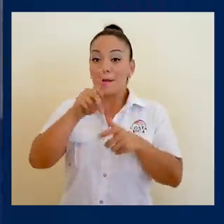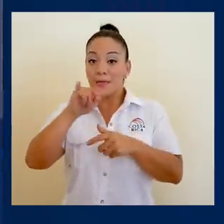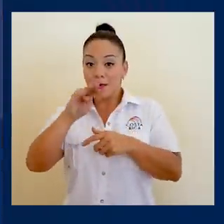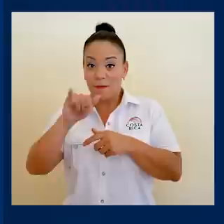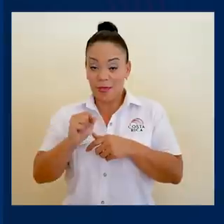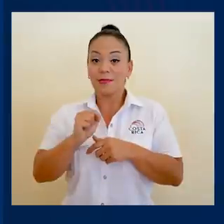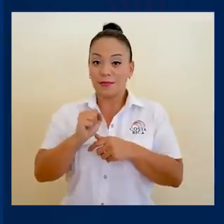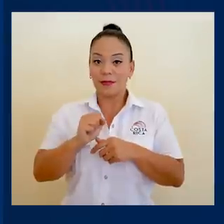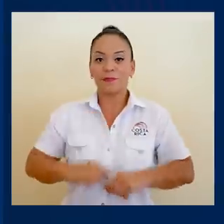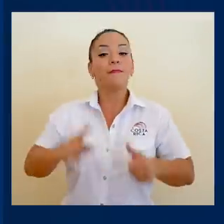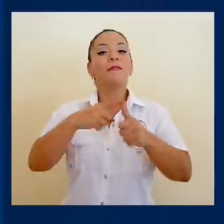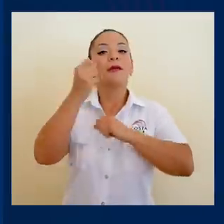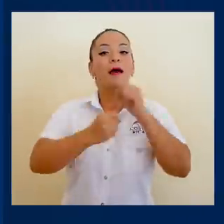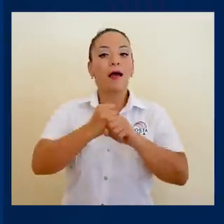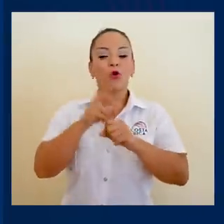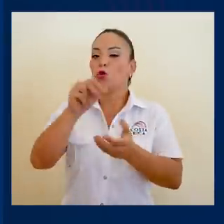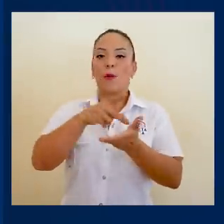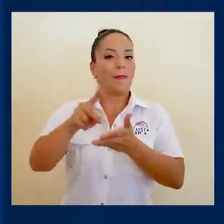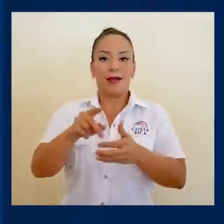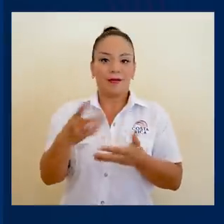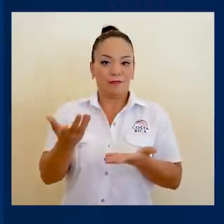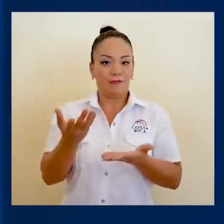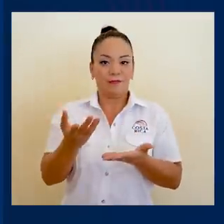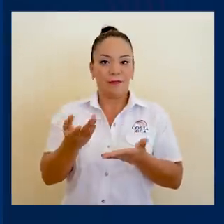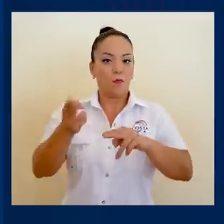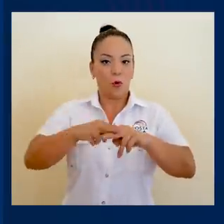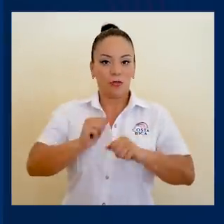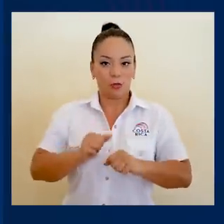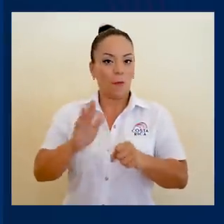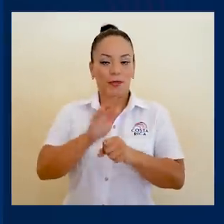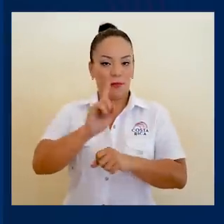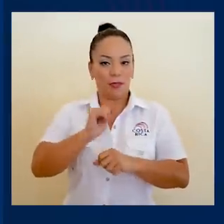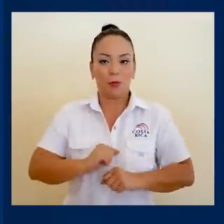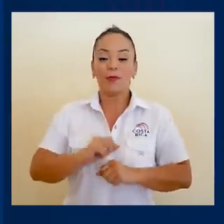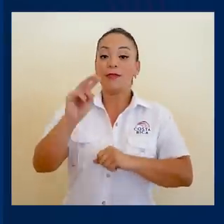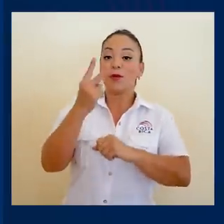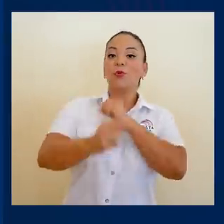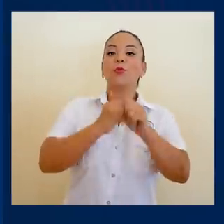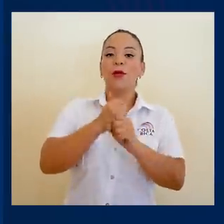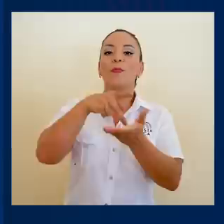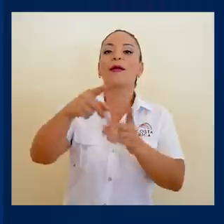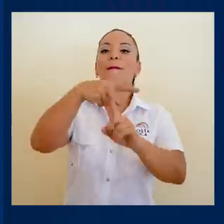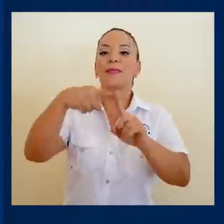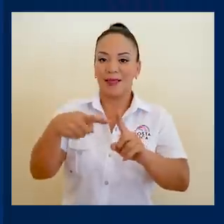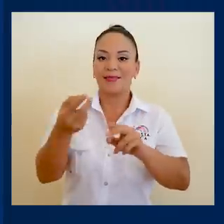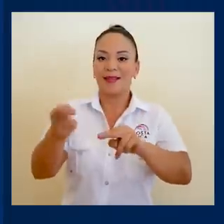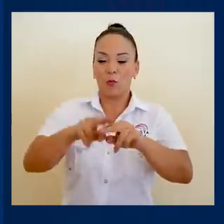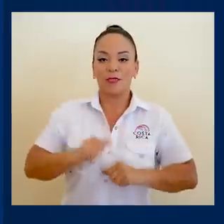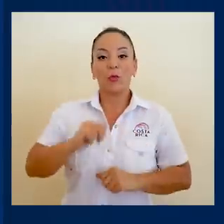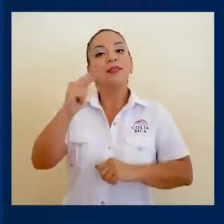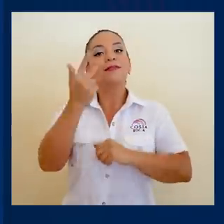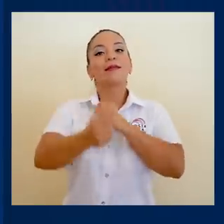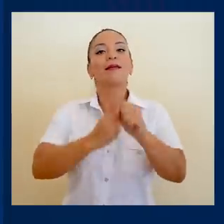a pagar impuestos del todo. El segundo año van a pagar la mitad de lo que tienen que pagar. Y el tercer